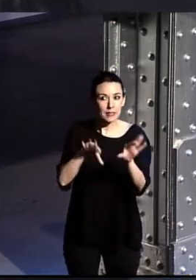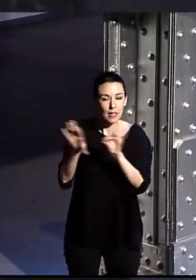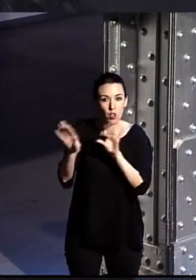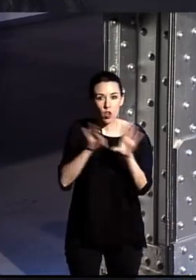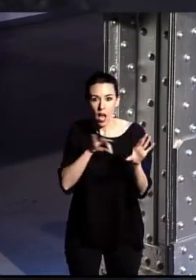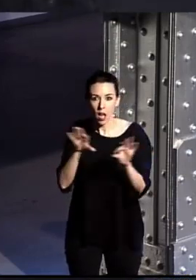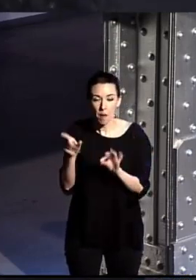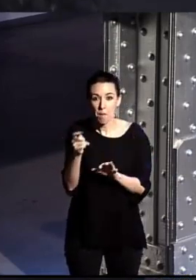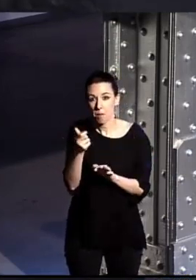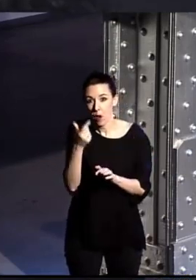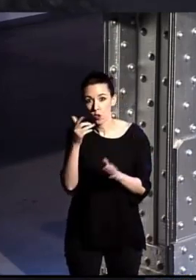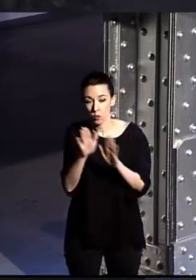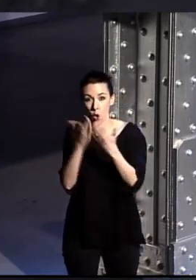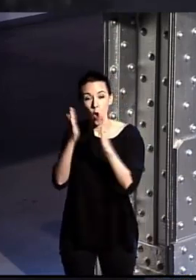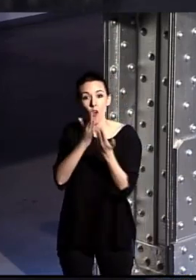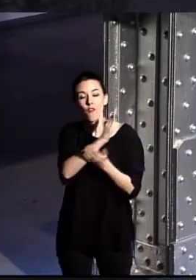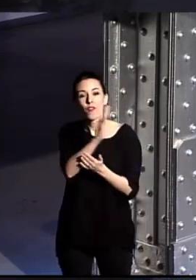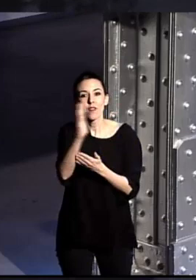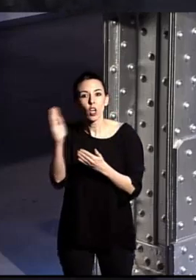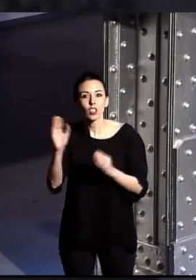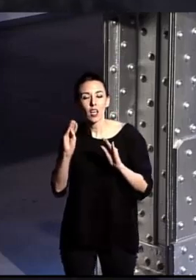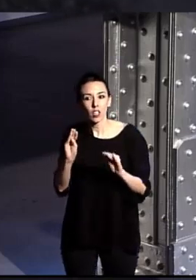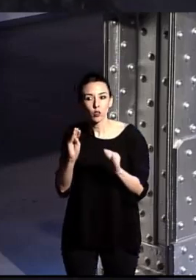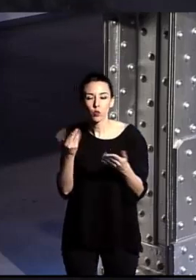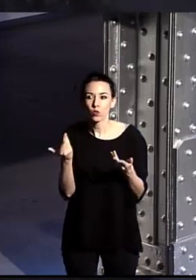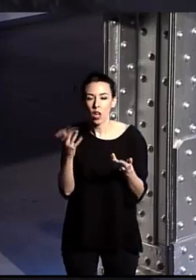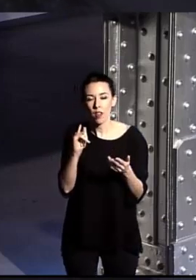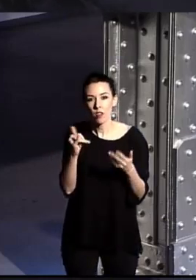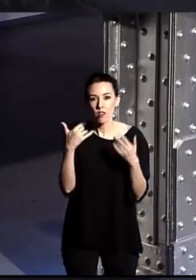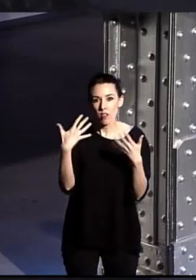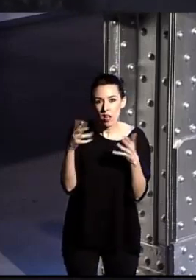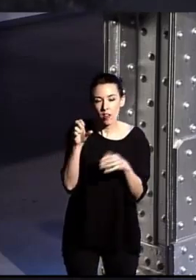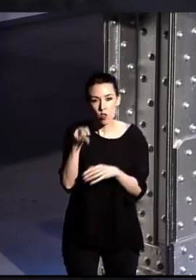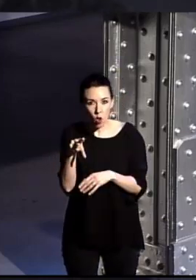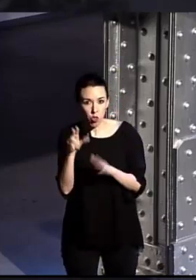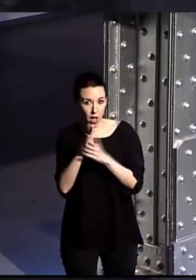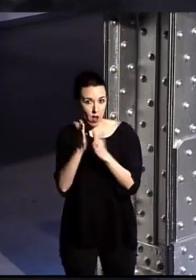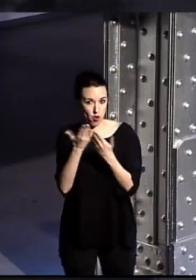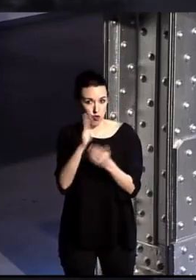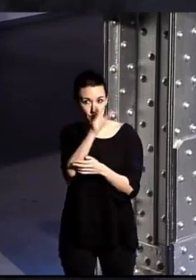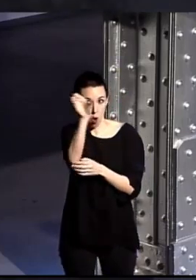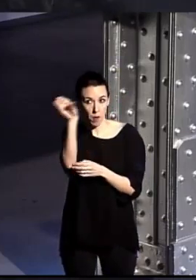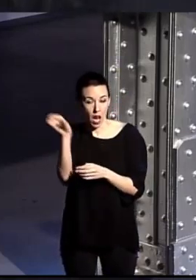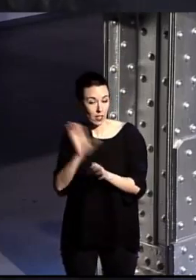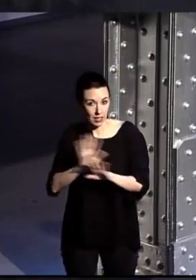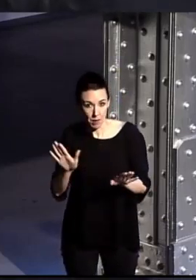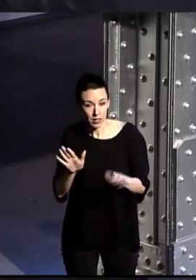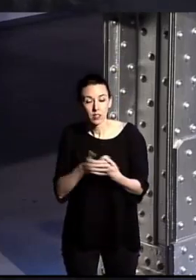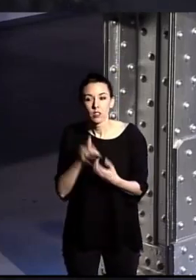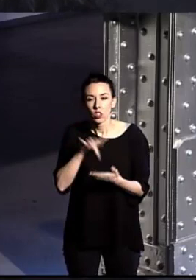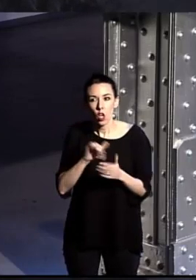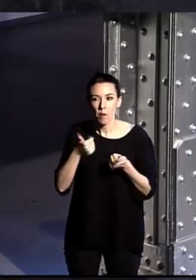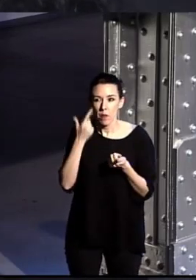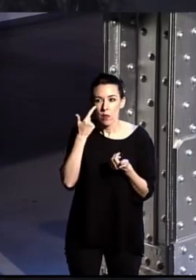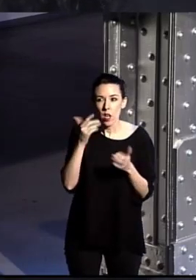unos pocos libros de su biblioteca y entonces tiene 10 o 12 novelas de Verne, no tiene más. Cuando estuve pensando cuál